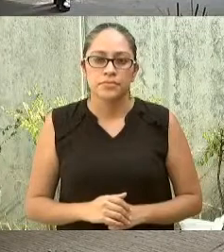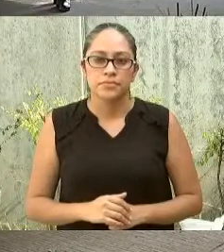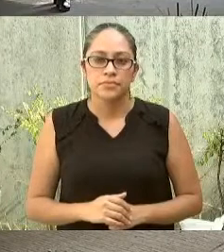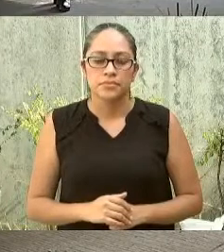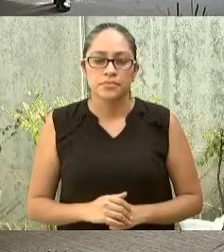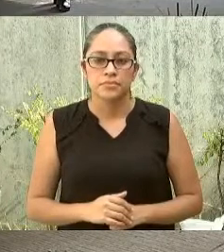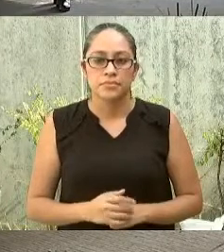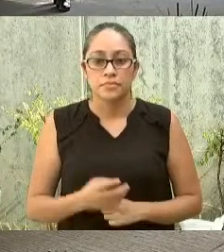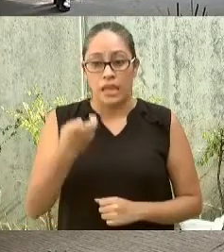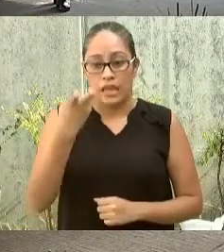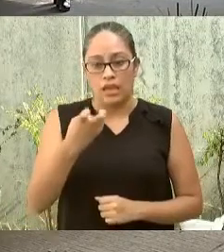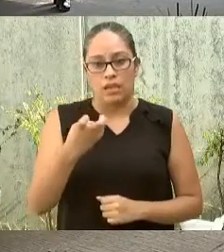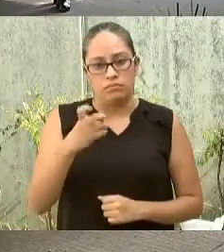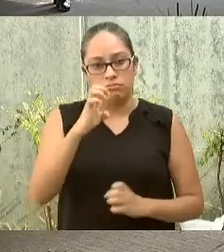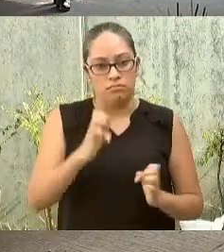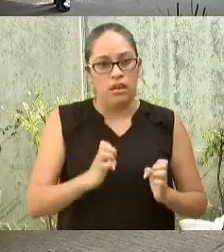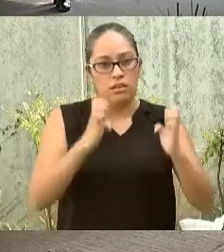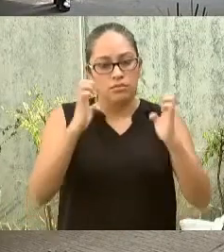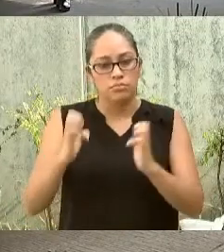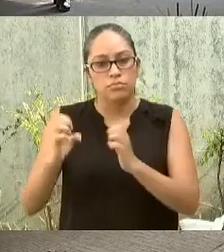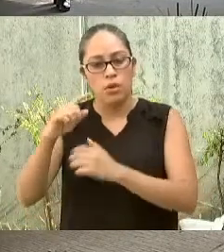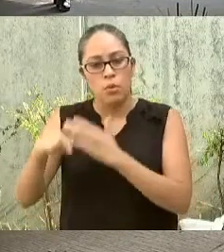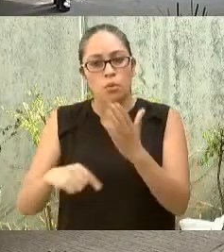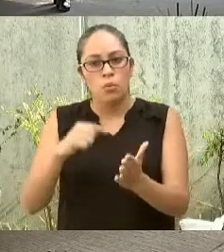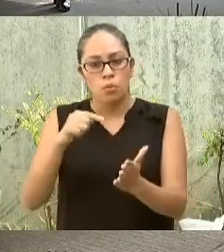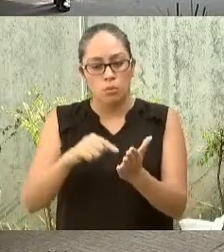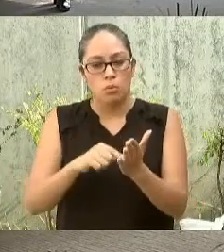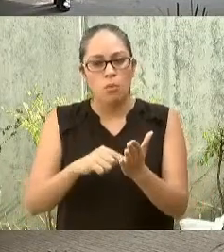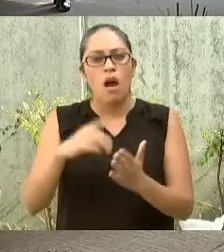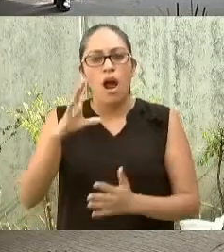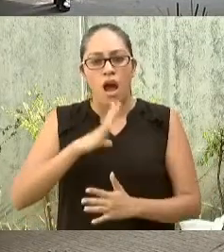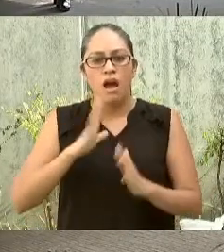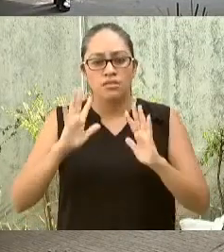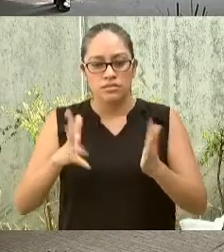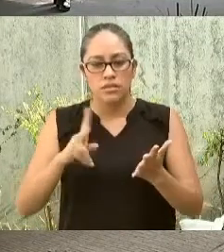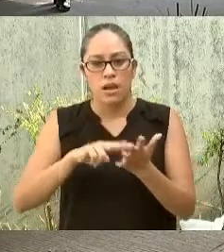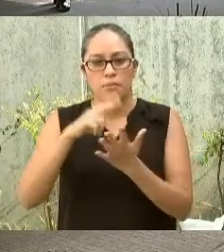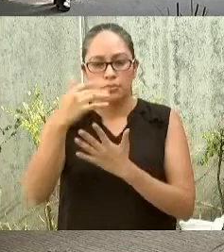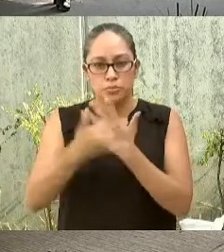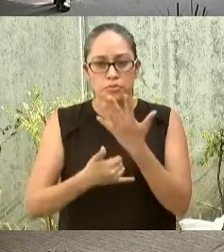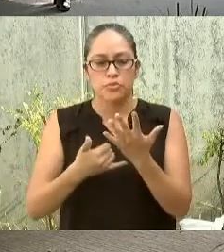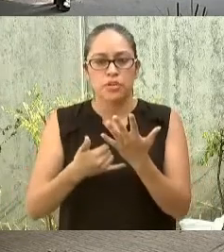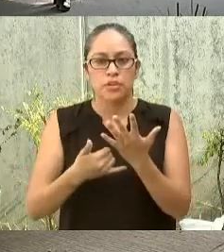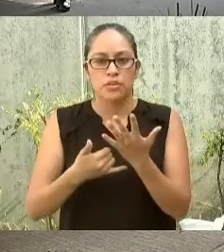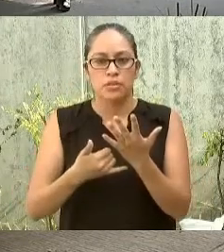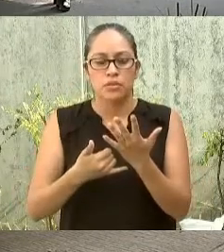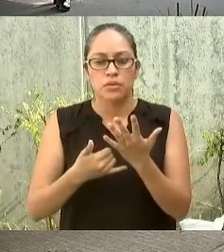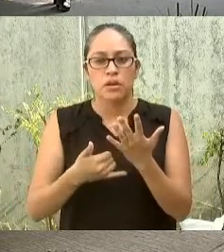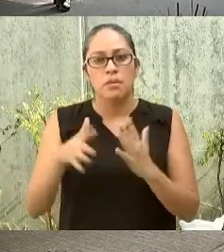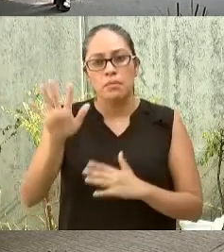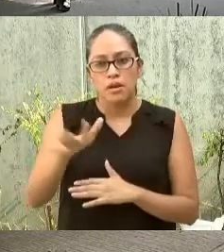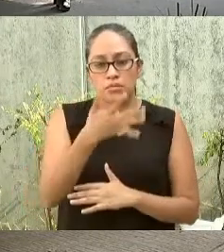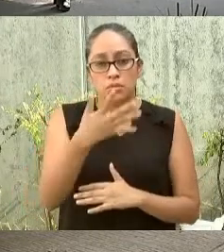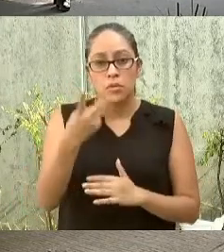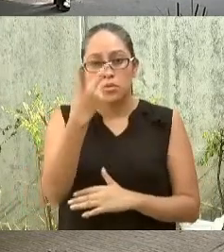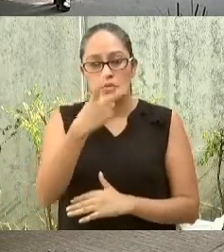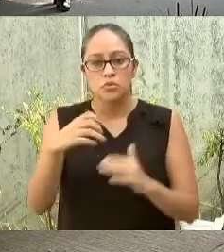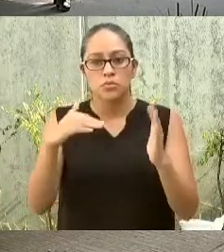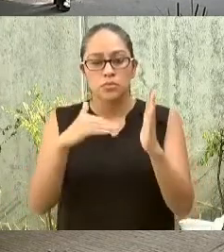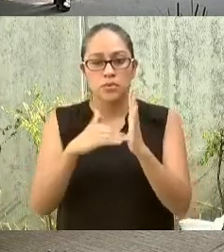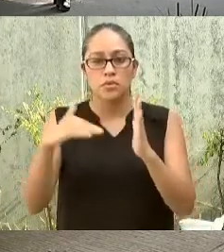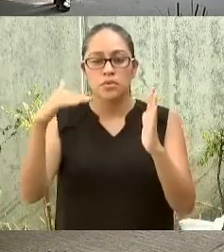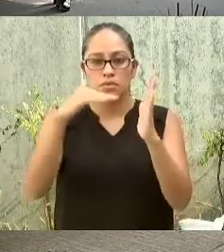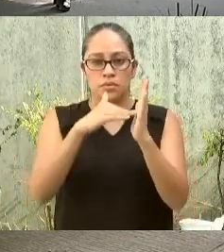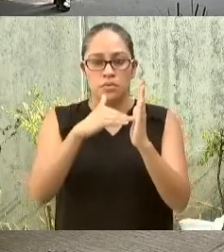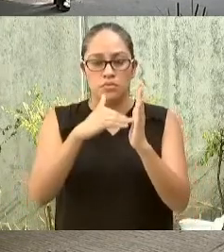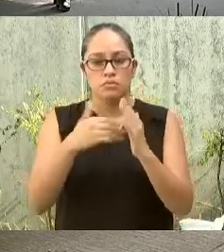toda esta infraestructura. Se tiene un proyecto estimado en 200 millones de pesos. Ya hicimos